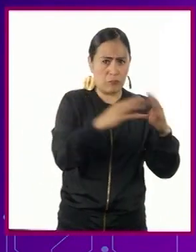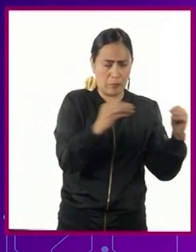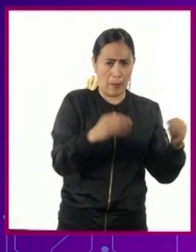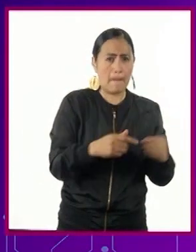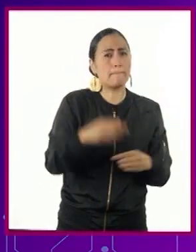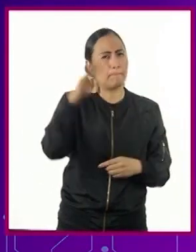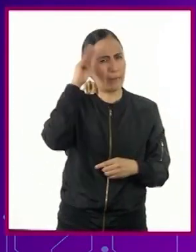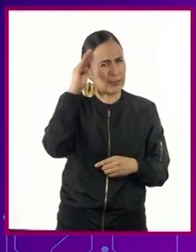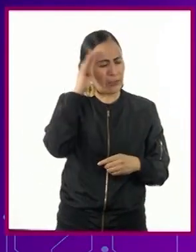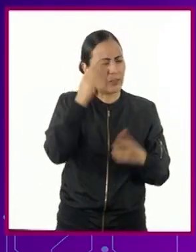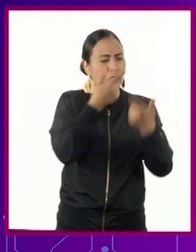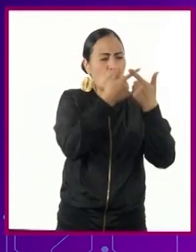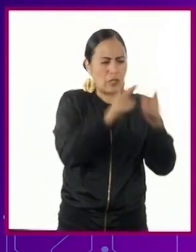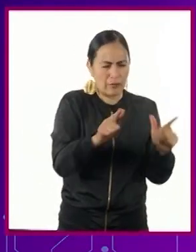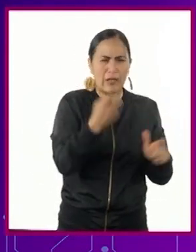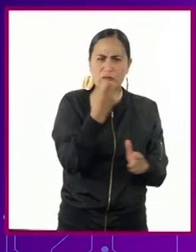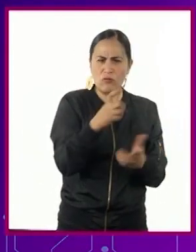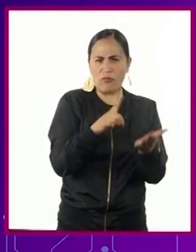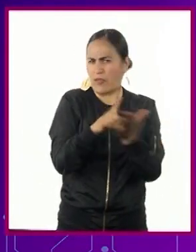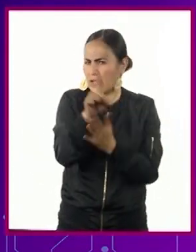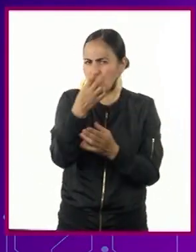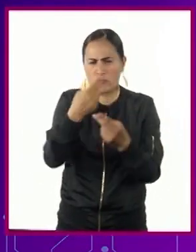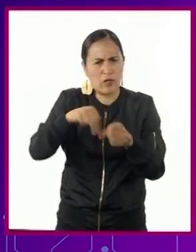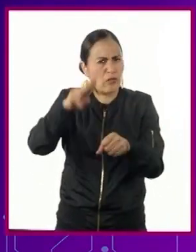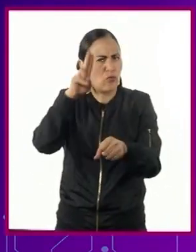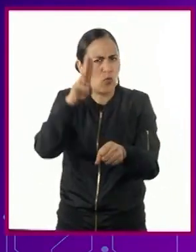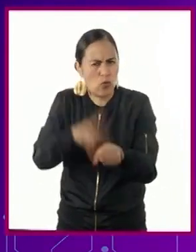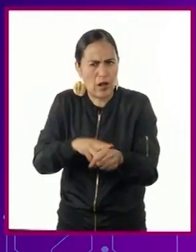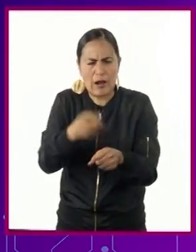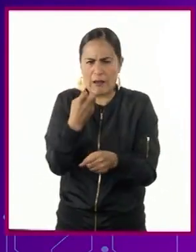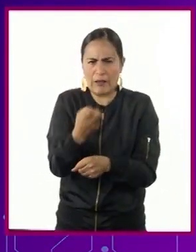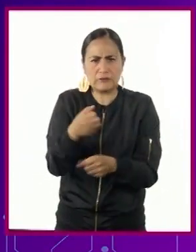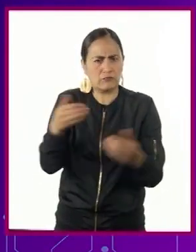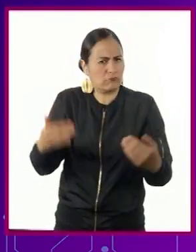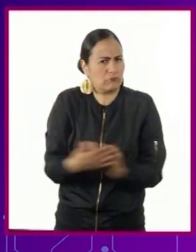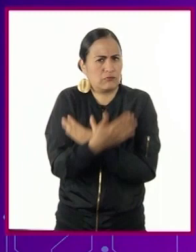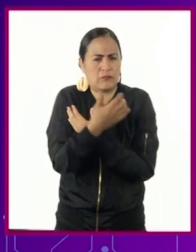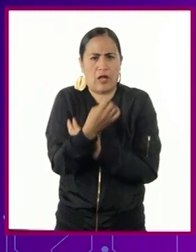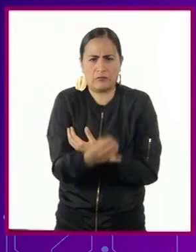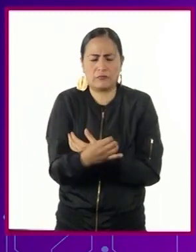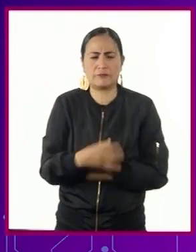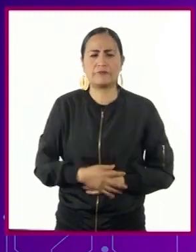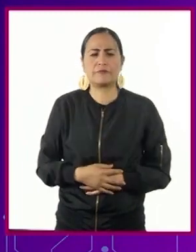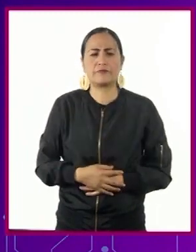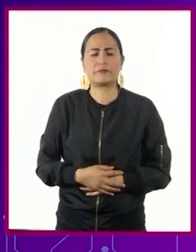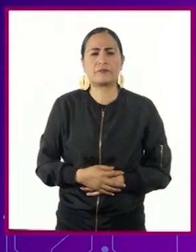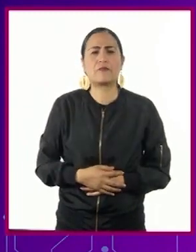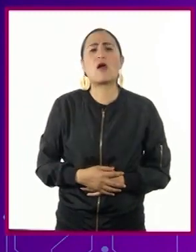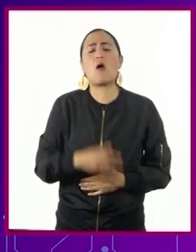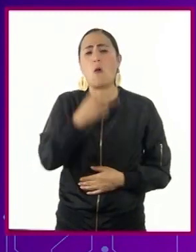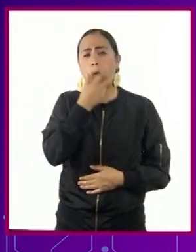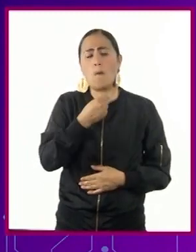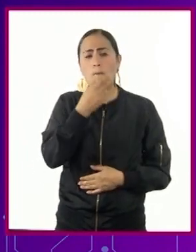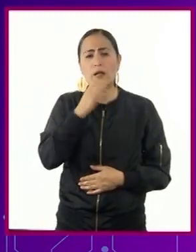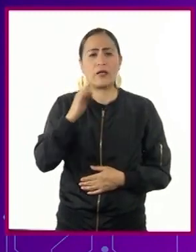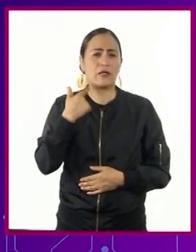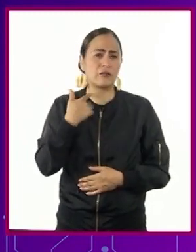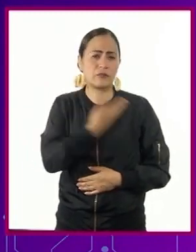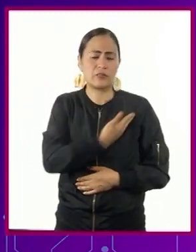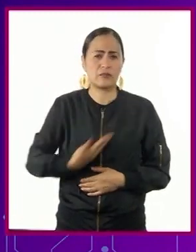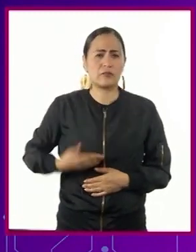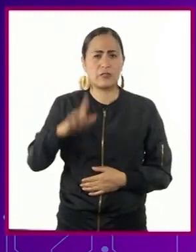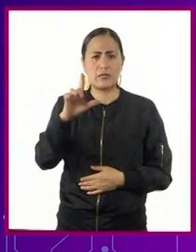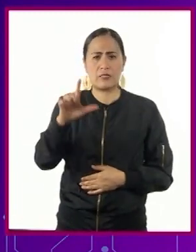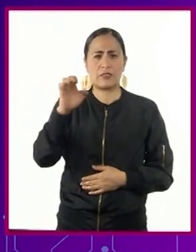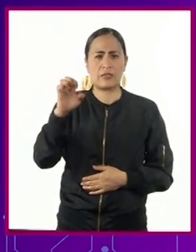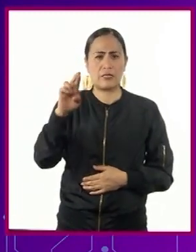de la preeminencia de los derechos naturales e inalienables del individuo. Durante la presidencia de Sebastián Lerdo de Tejada, se